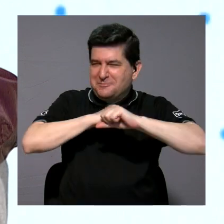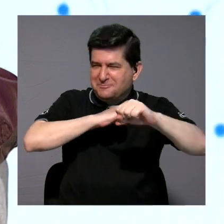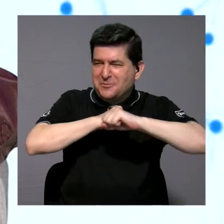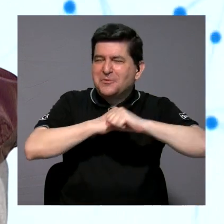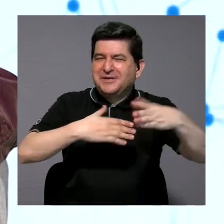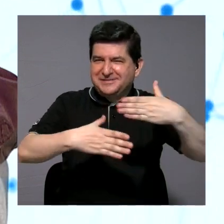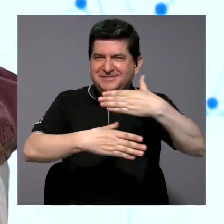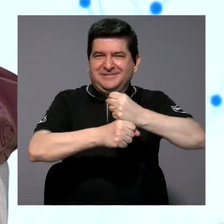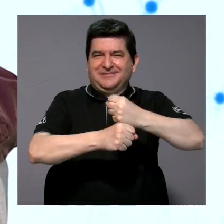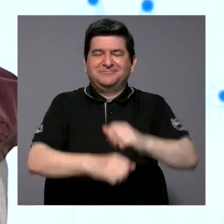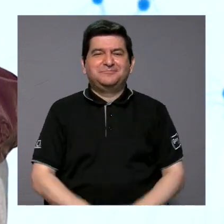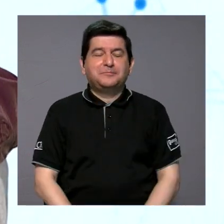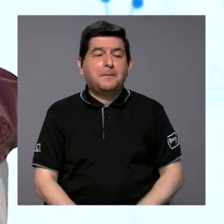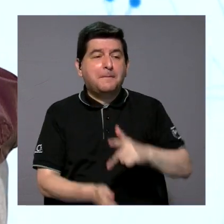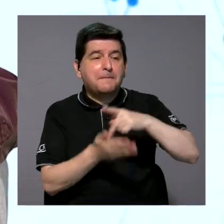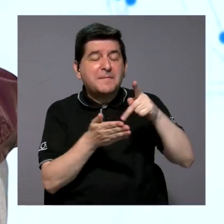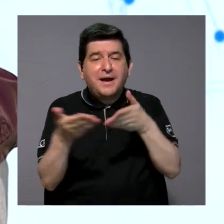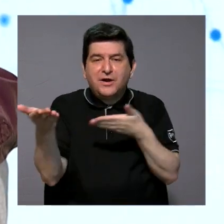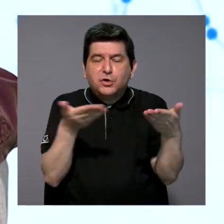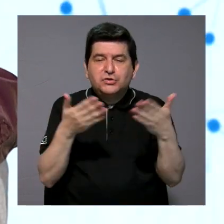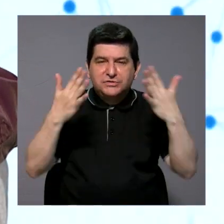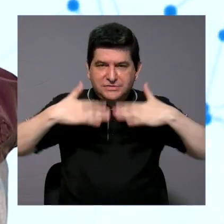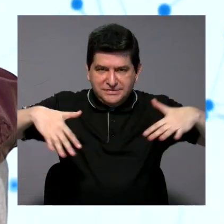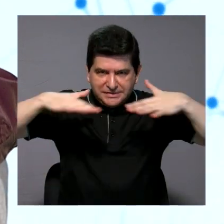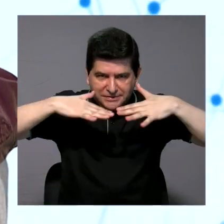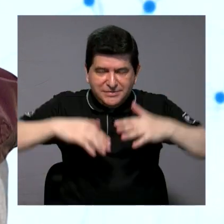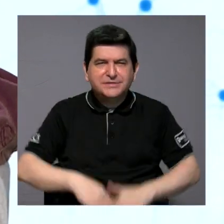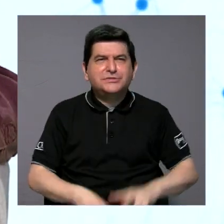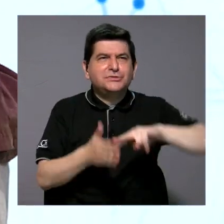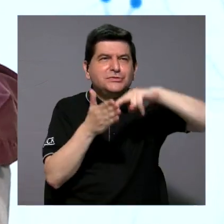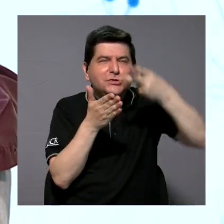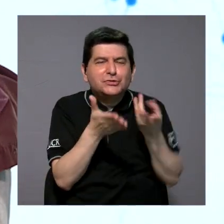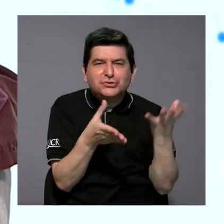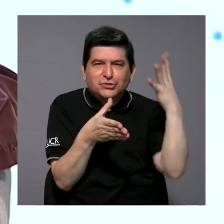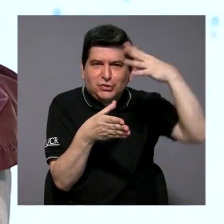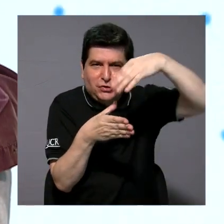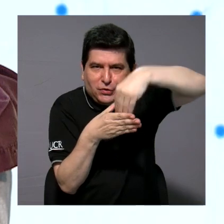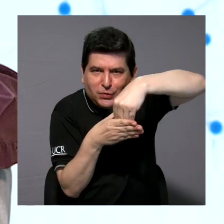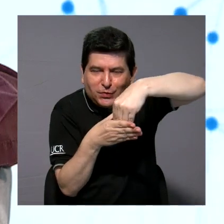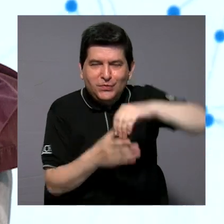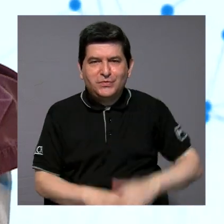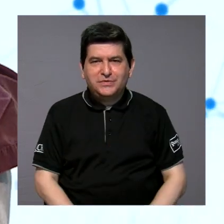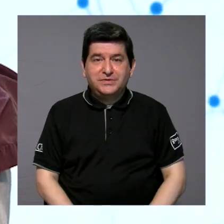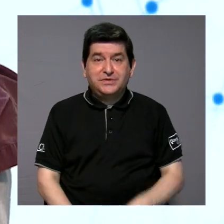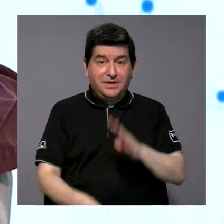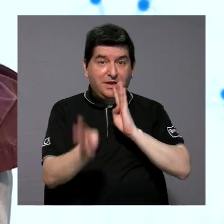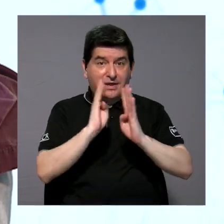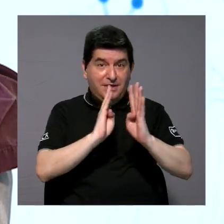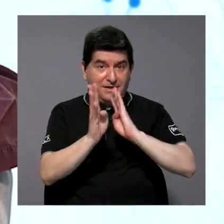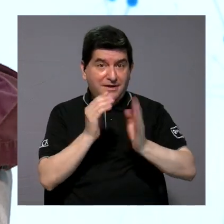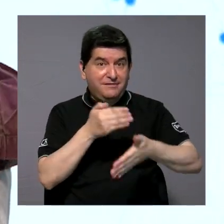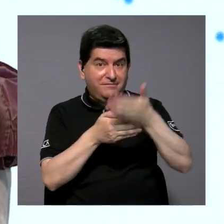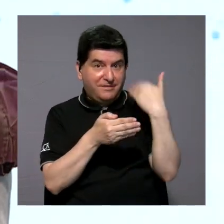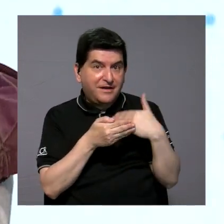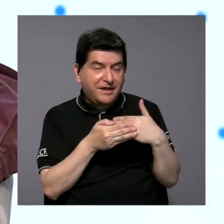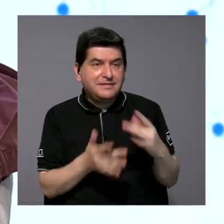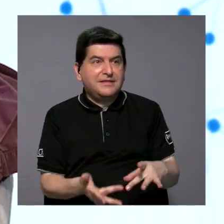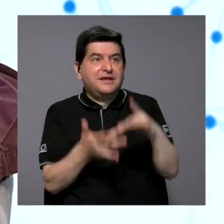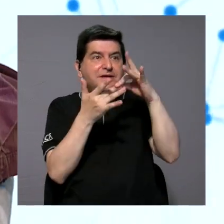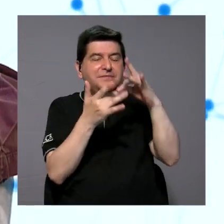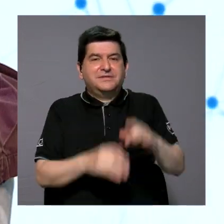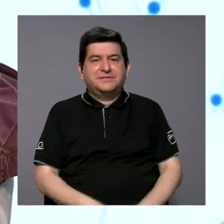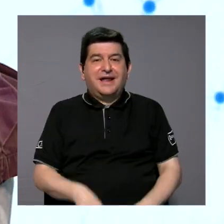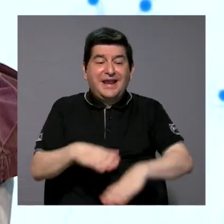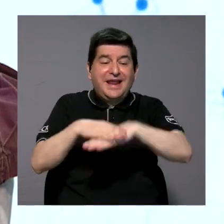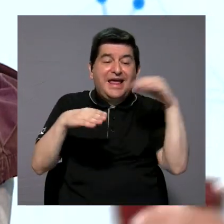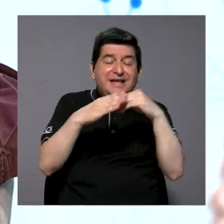Correcto. Pago por servicios ambientales es un concepto que incorpora lo que estamos hablando, sobre todo con las